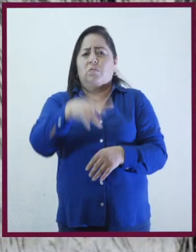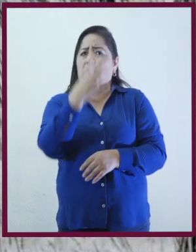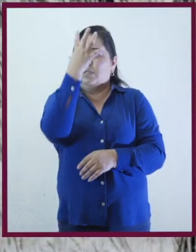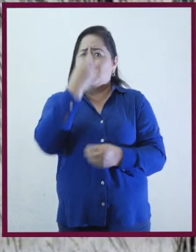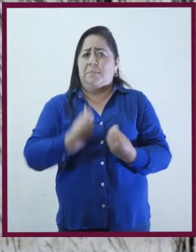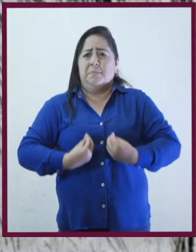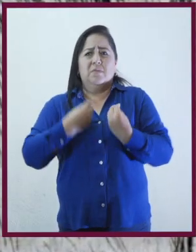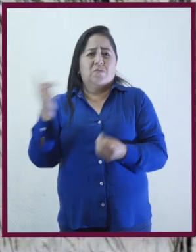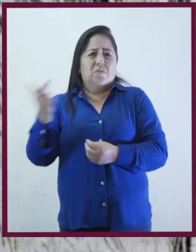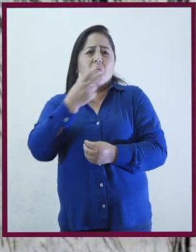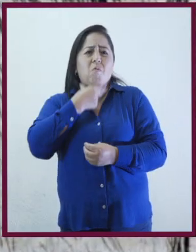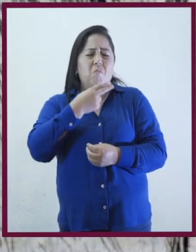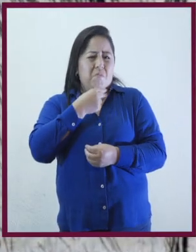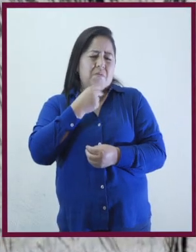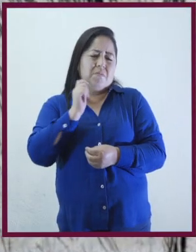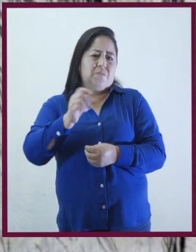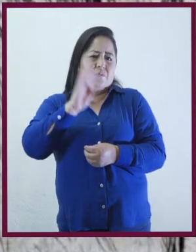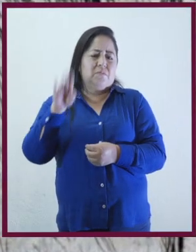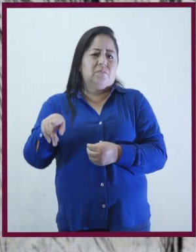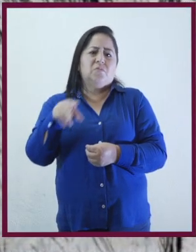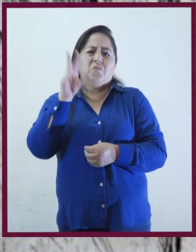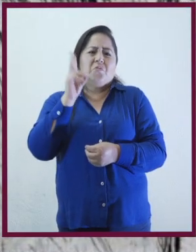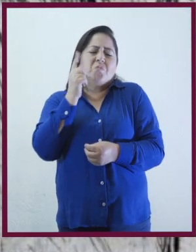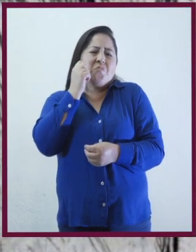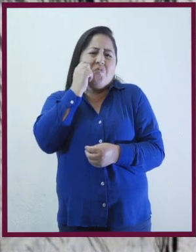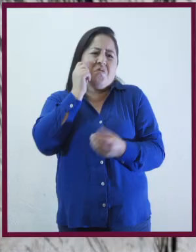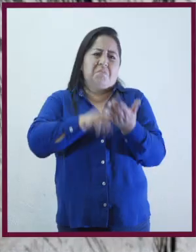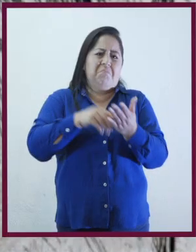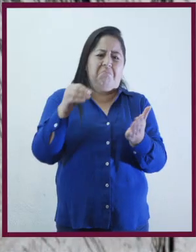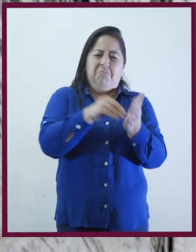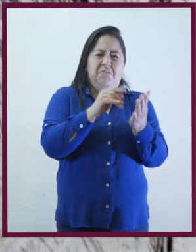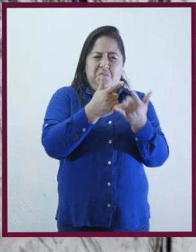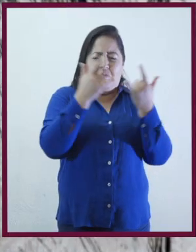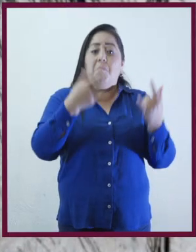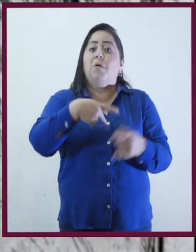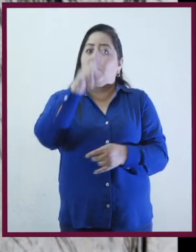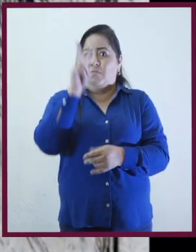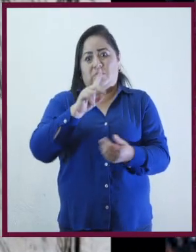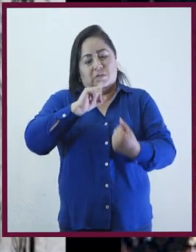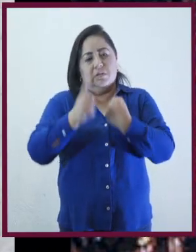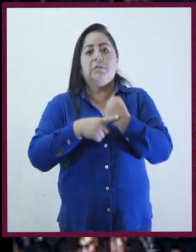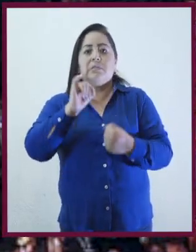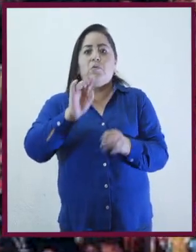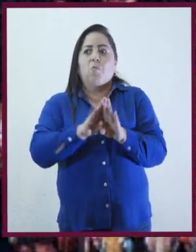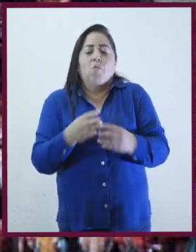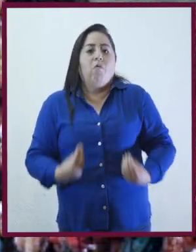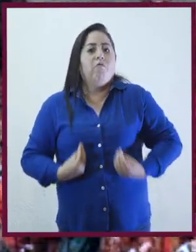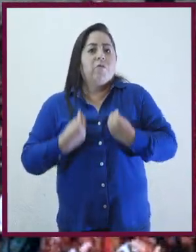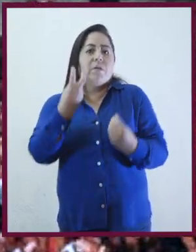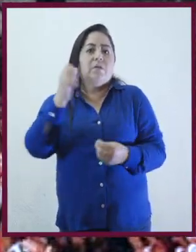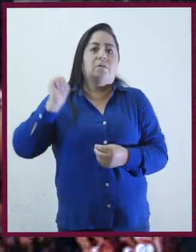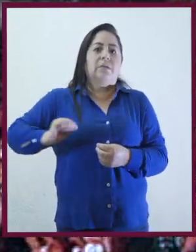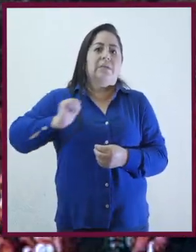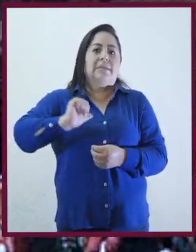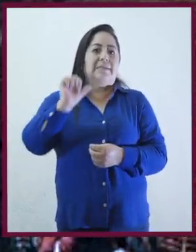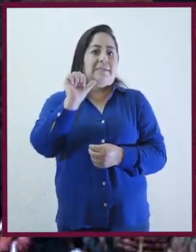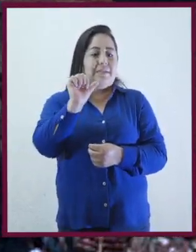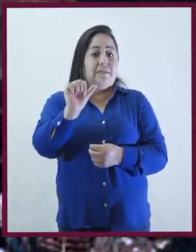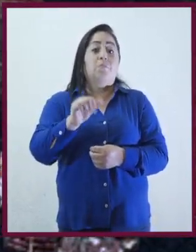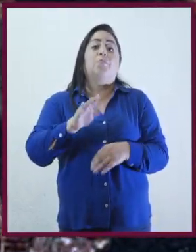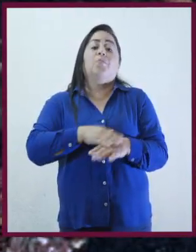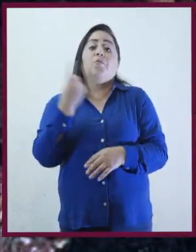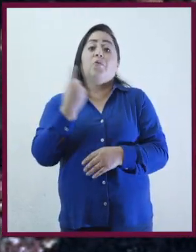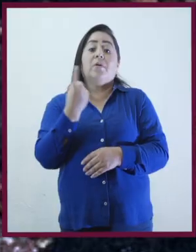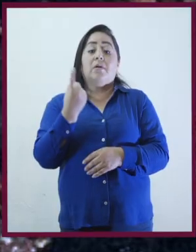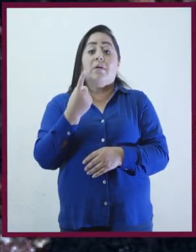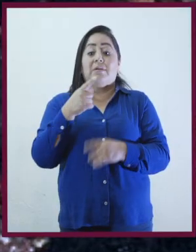vida de Menocchio, aparentemente sin importancia para la historia, decía mucho acerca de la vida en el siglo XVI, ya que